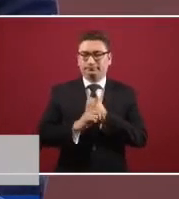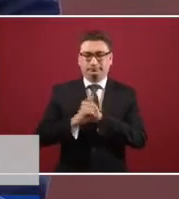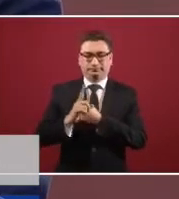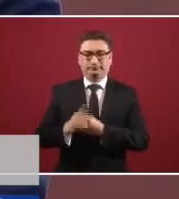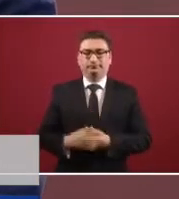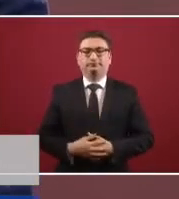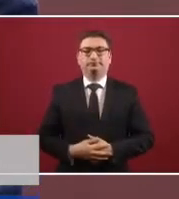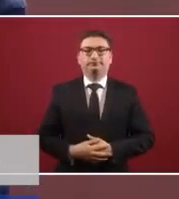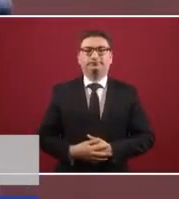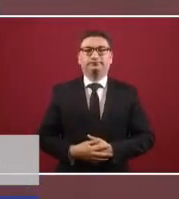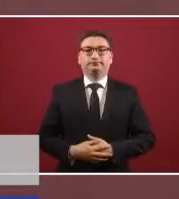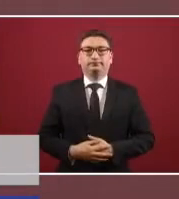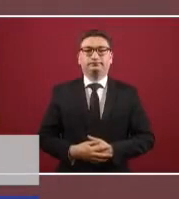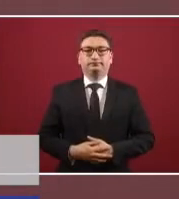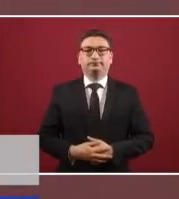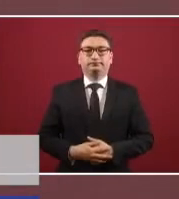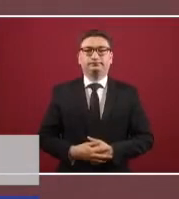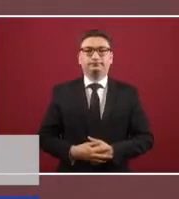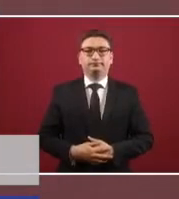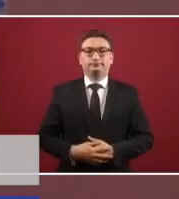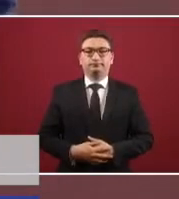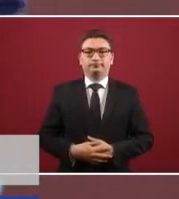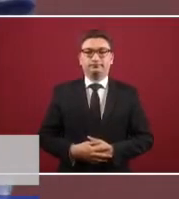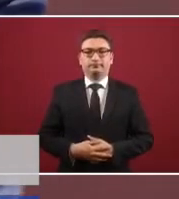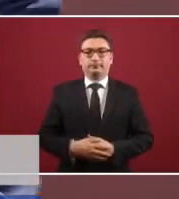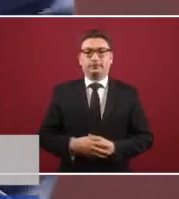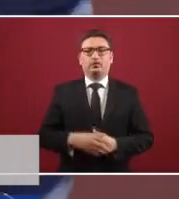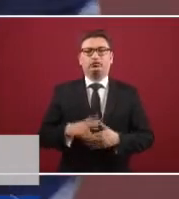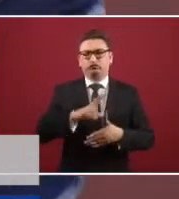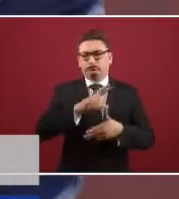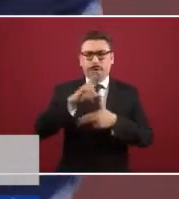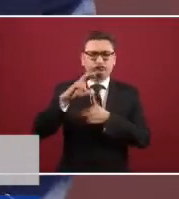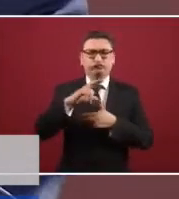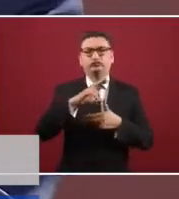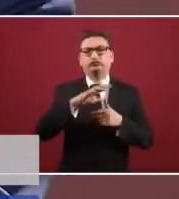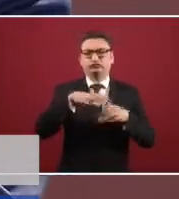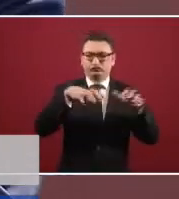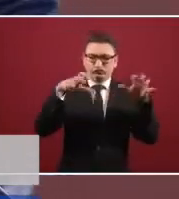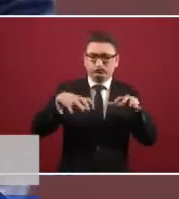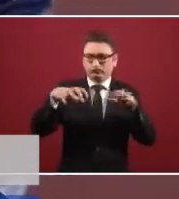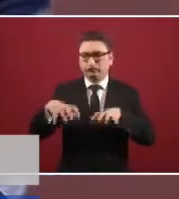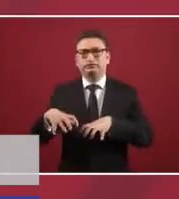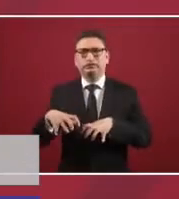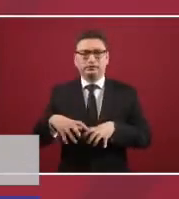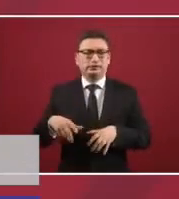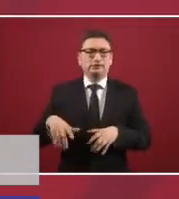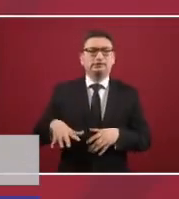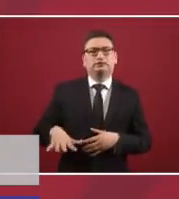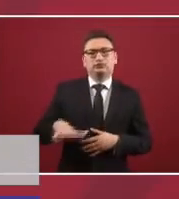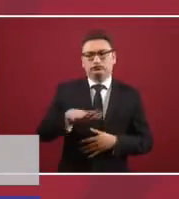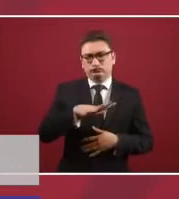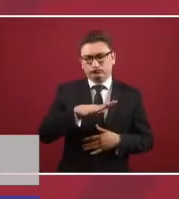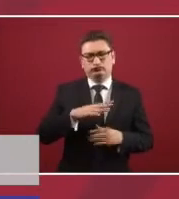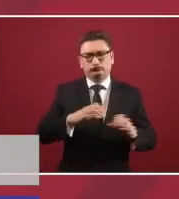director nacional de Protección Civil las medidas preventivas y el protocolo para atender la temporada de lluvias y huracanes.